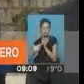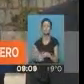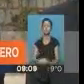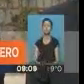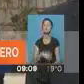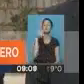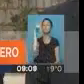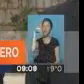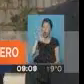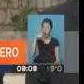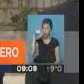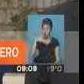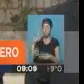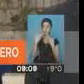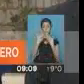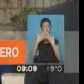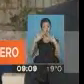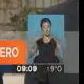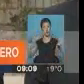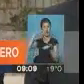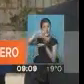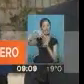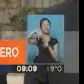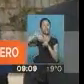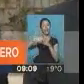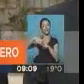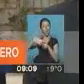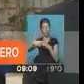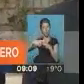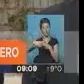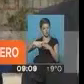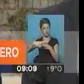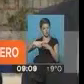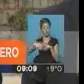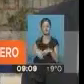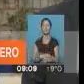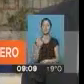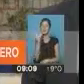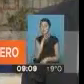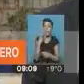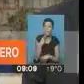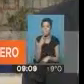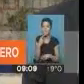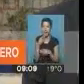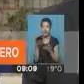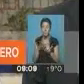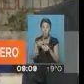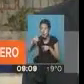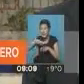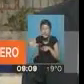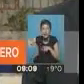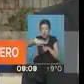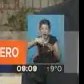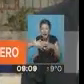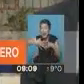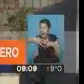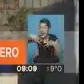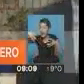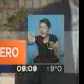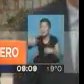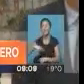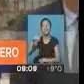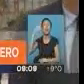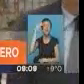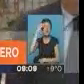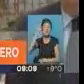Hoy se inaugura Tecnópolis Federal Santiago del Estero, y una gran expectativa, porque este es un predio impresionante de grande,